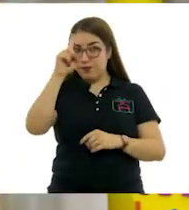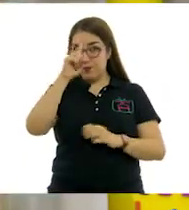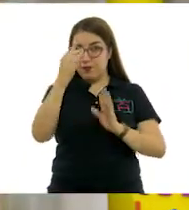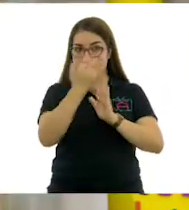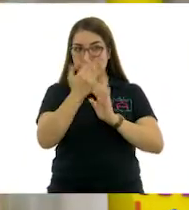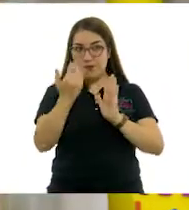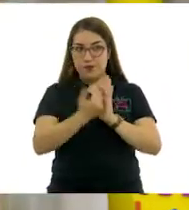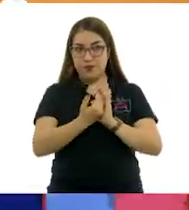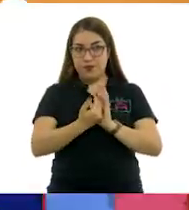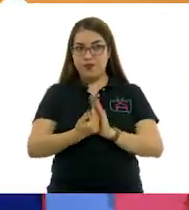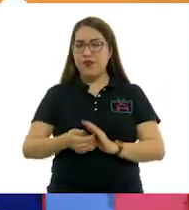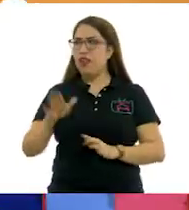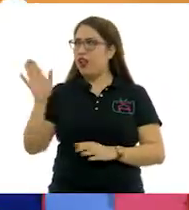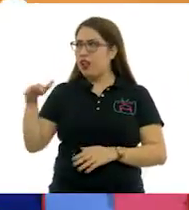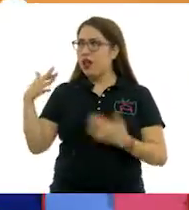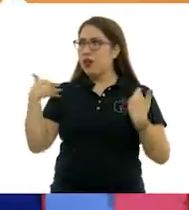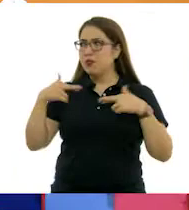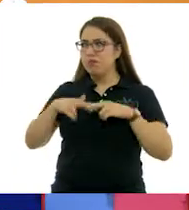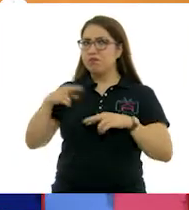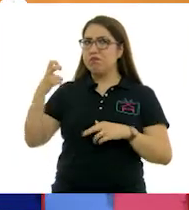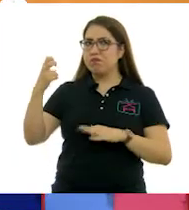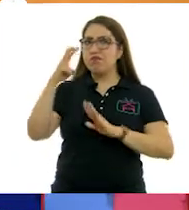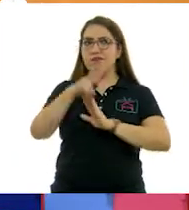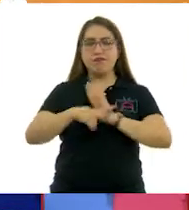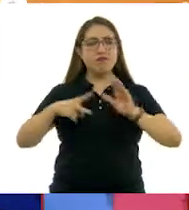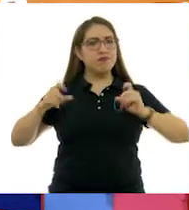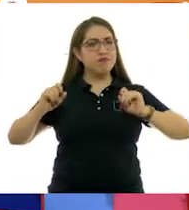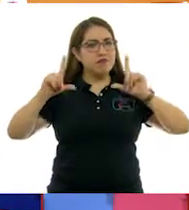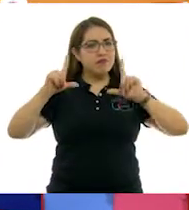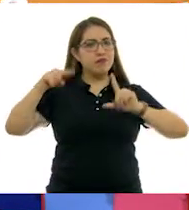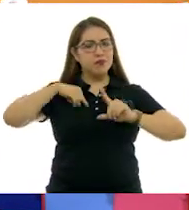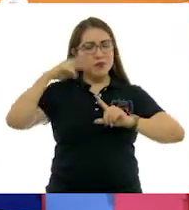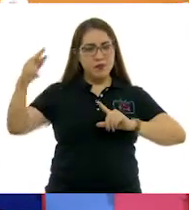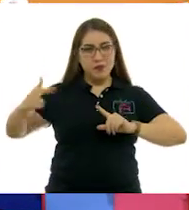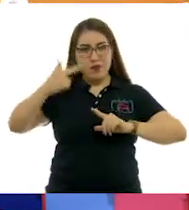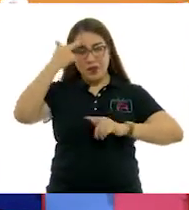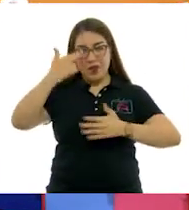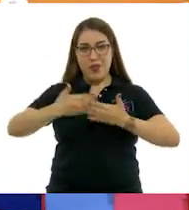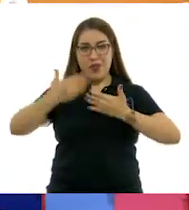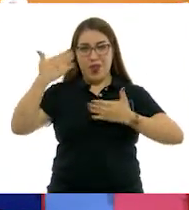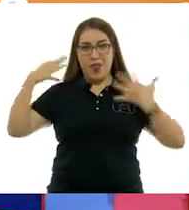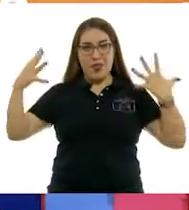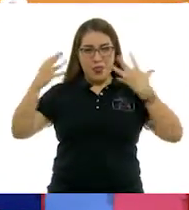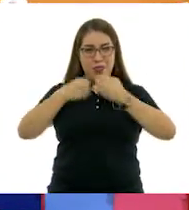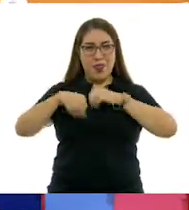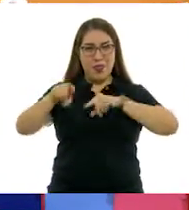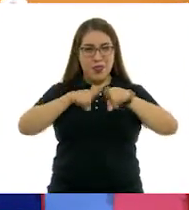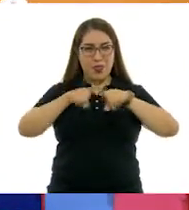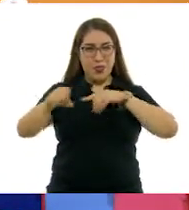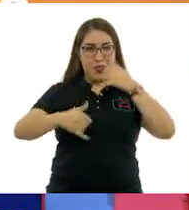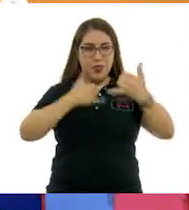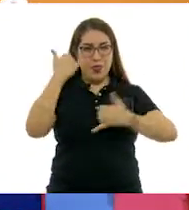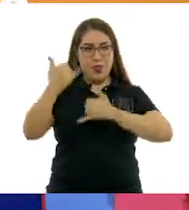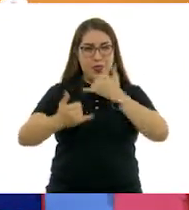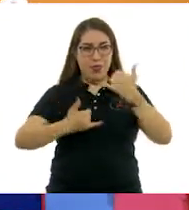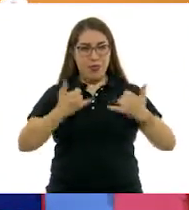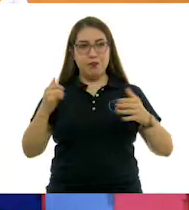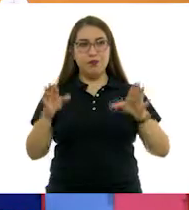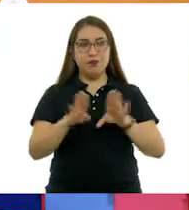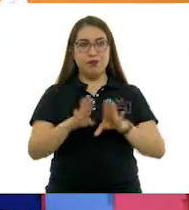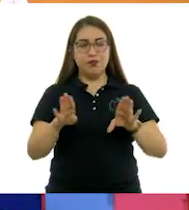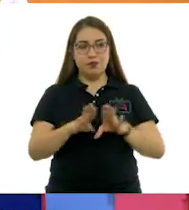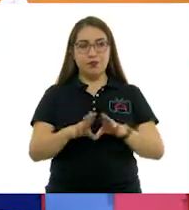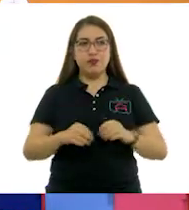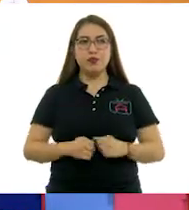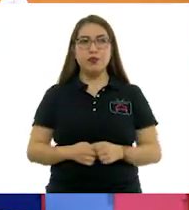los niños. Este video, maestro Alan, me recordó ese juego que solía jugar con mis hermanos en la casa, que era que hay lava en el piso y que